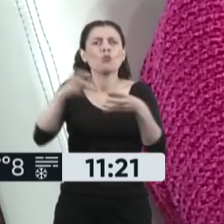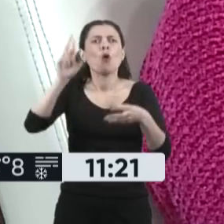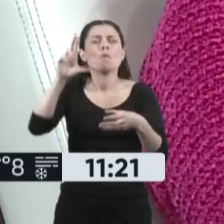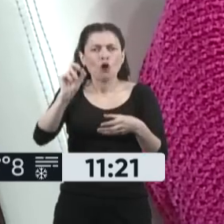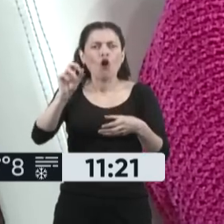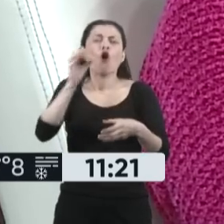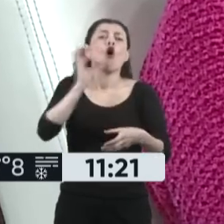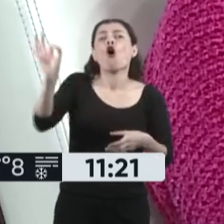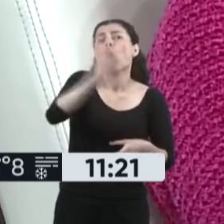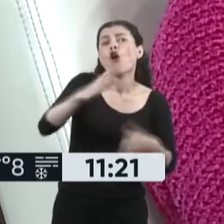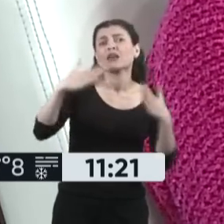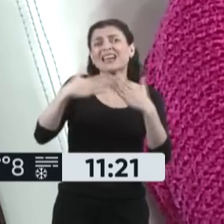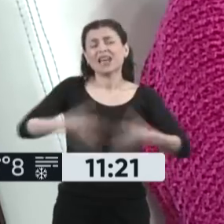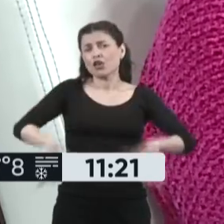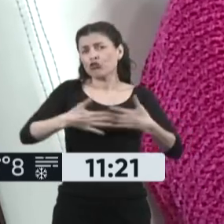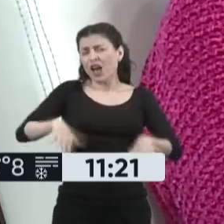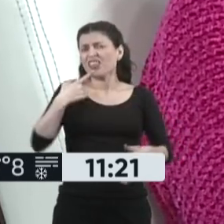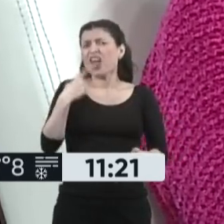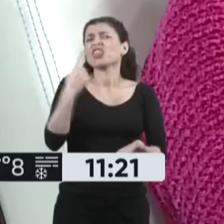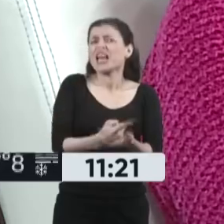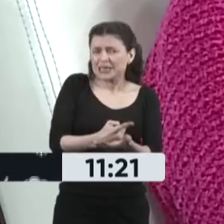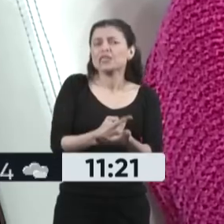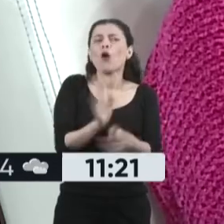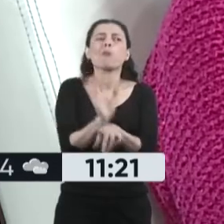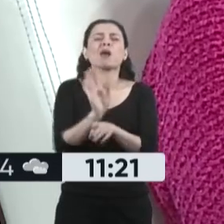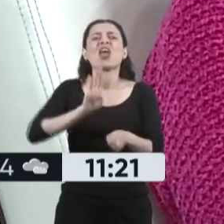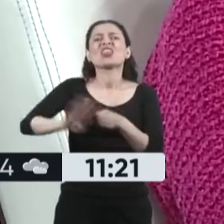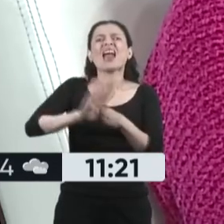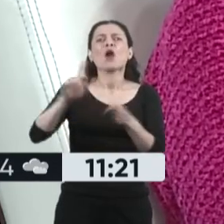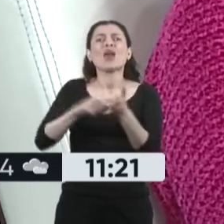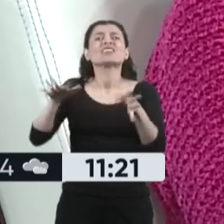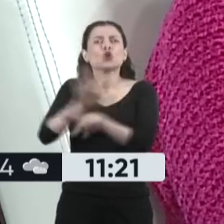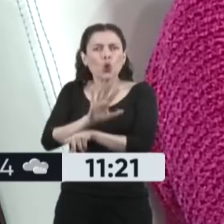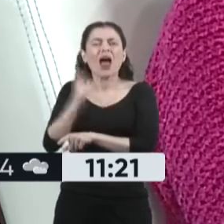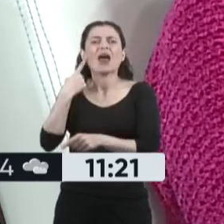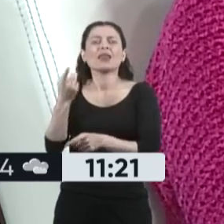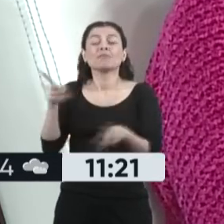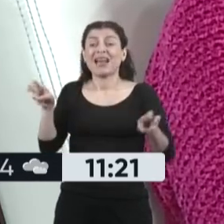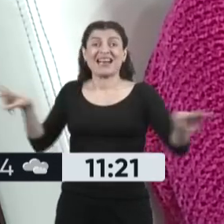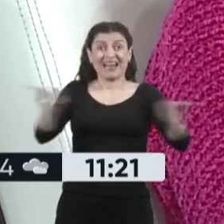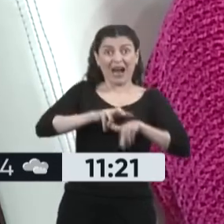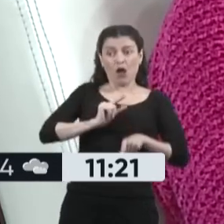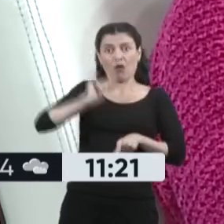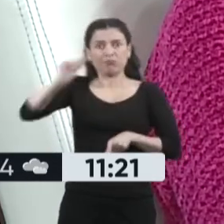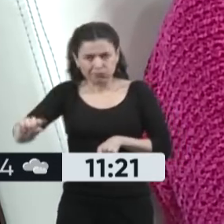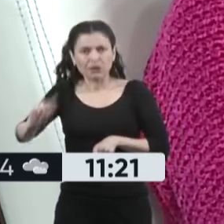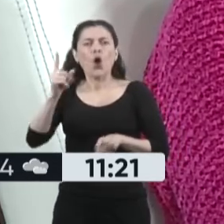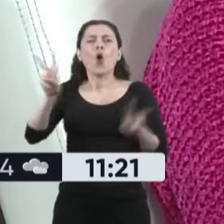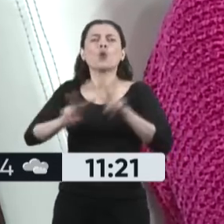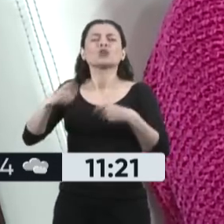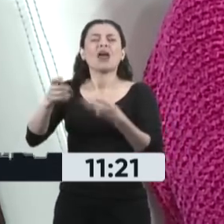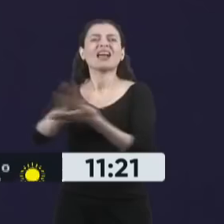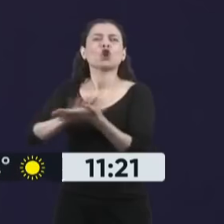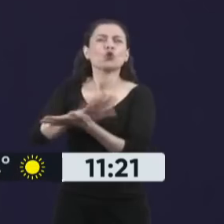Casa Rosada prevé de alguna forma saldar la deuda con la ciudad de Buenos Aires por coparticipación, que lo viene reclamando el jefe de gobierno